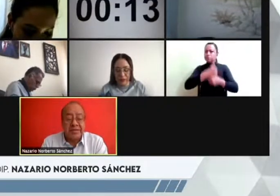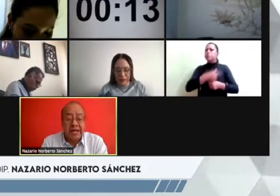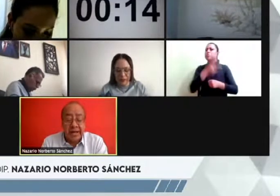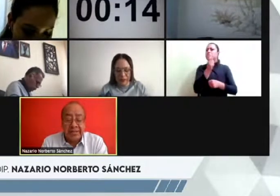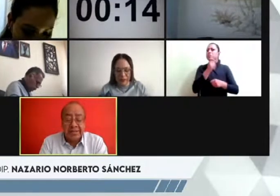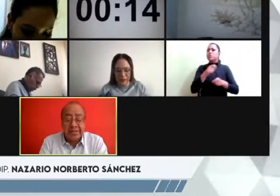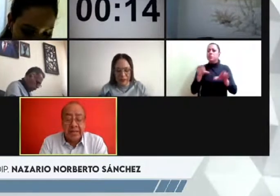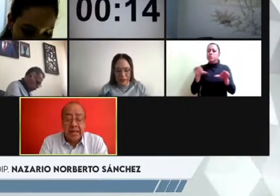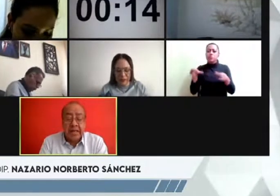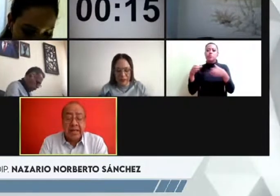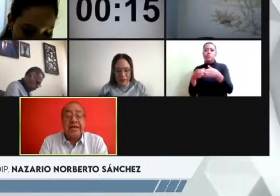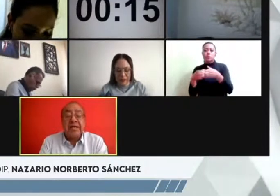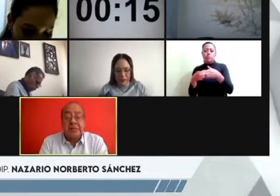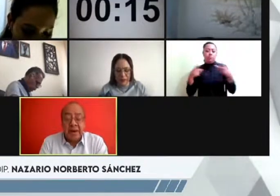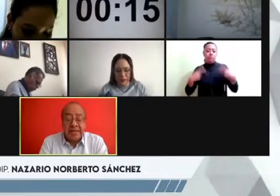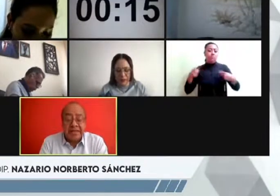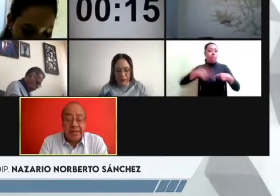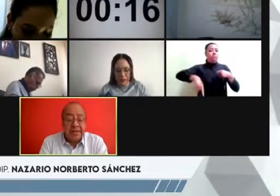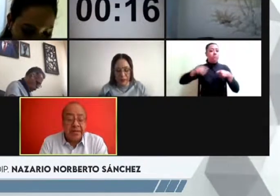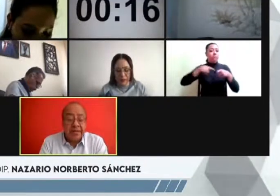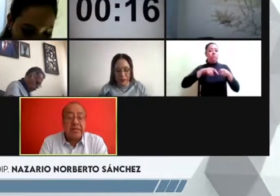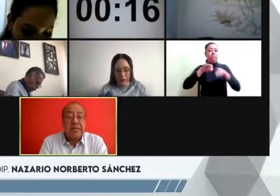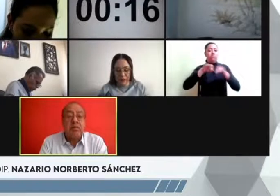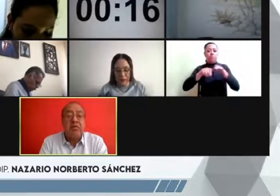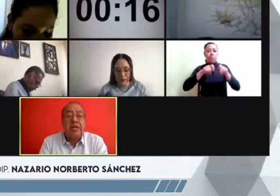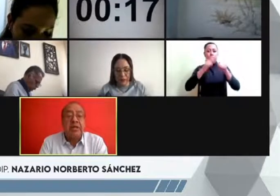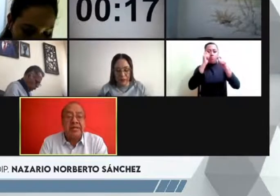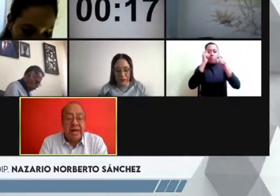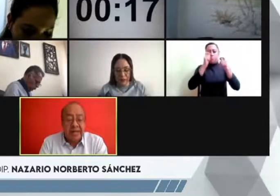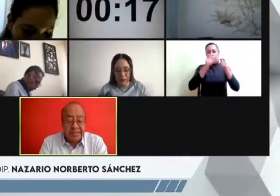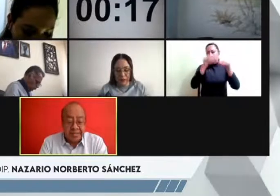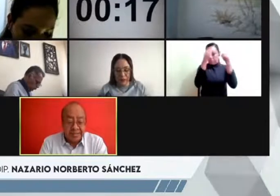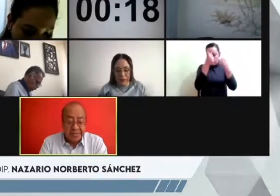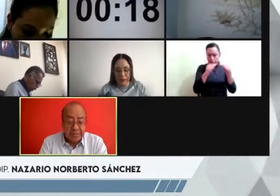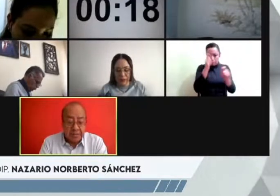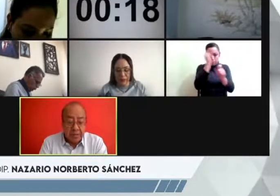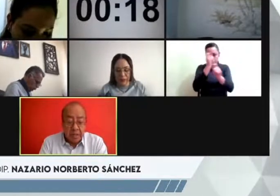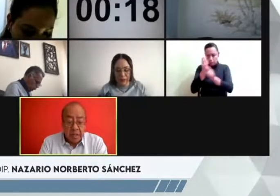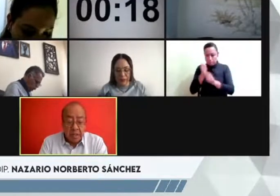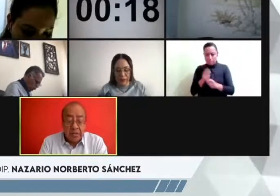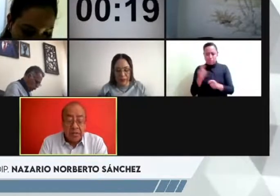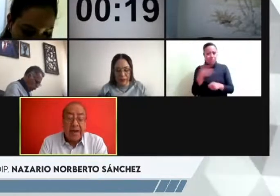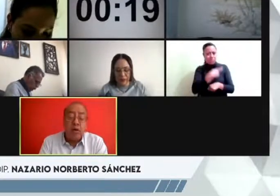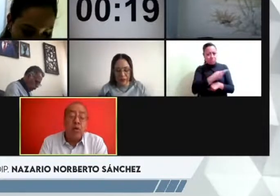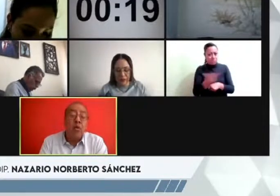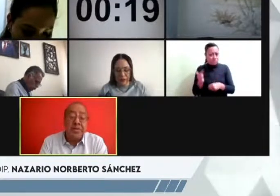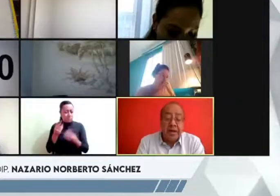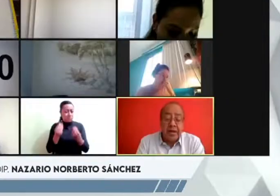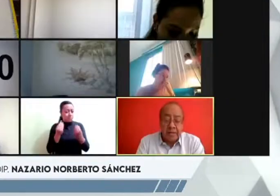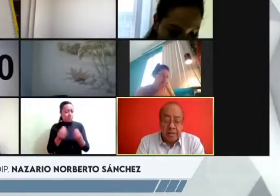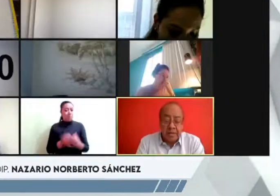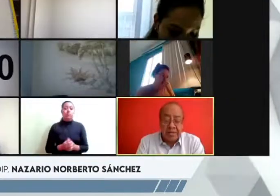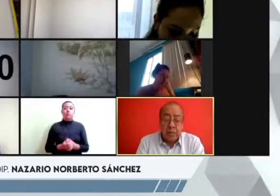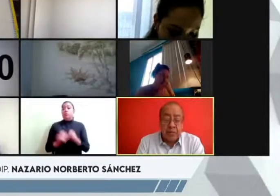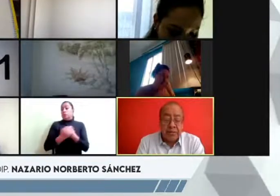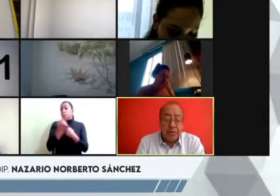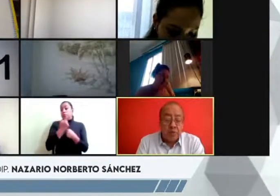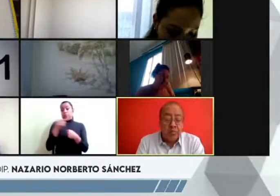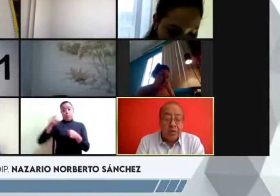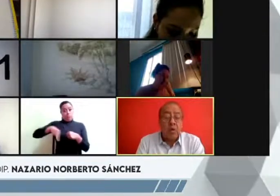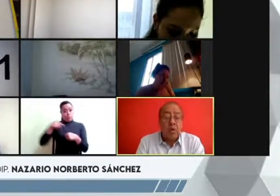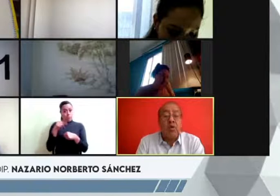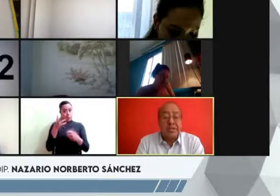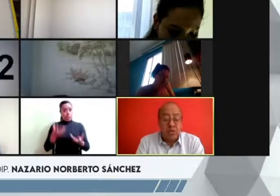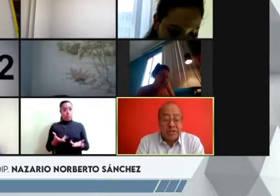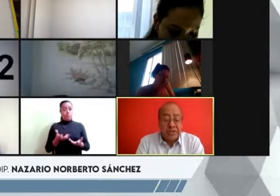artesanales, quienes padecen de múltiples carencias, ya que no cuentan en este momento con